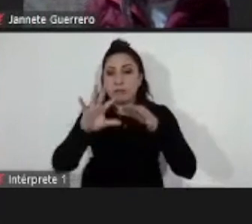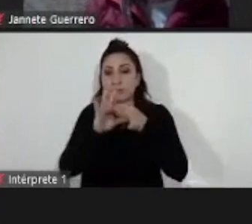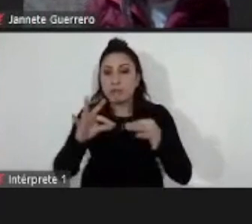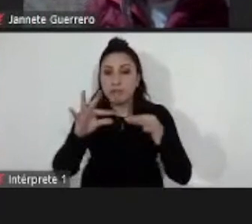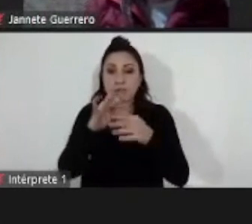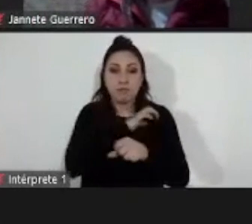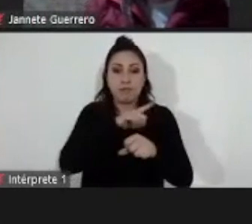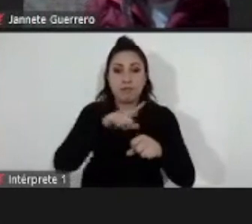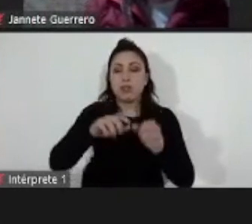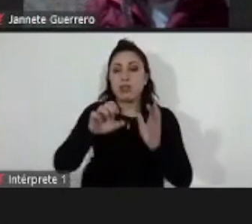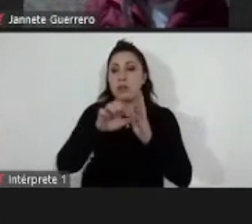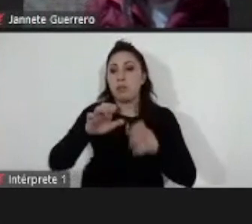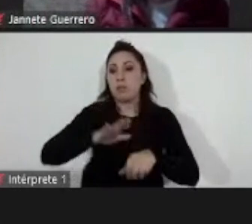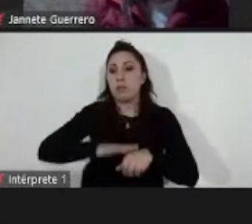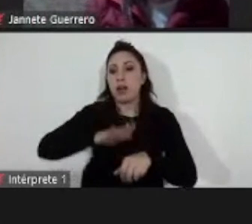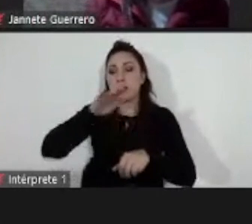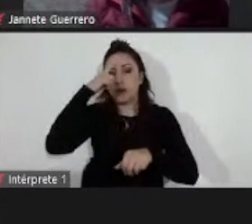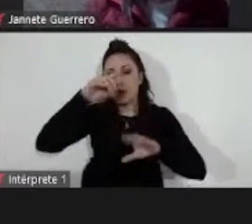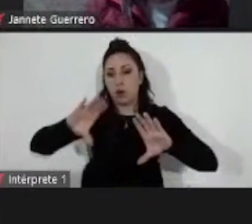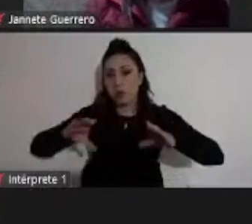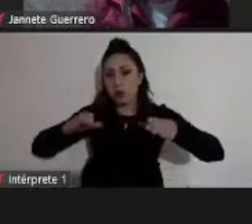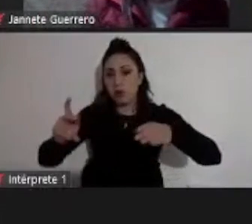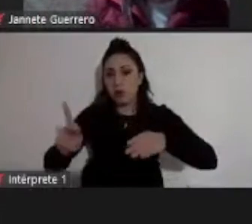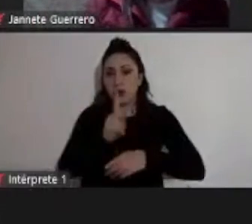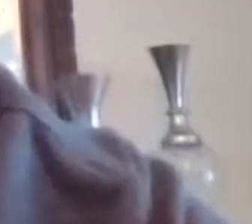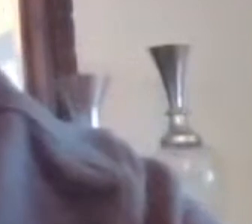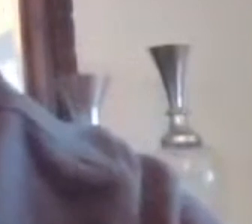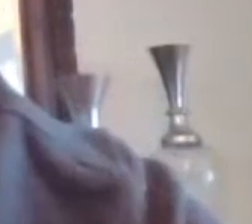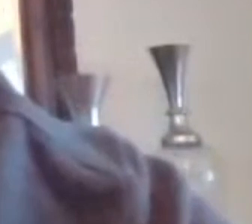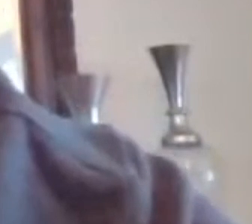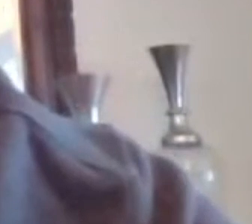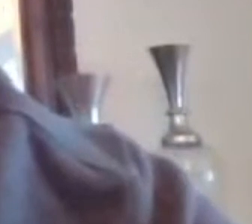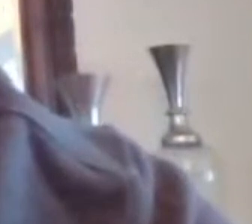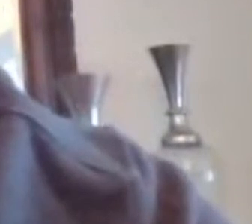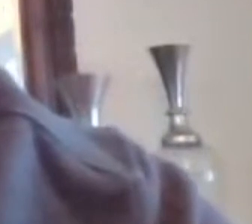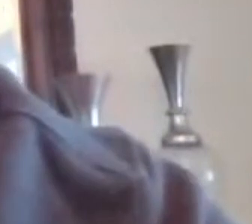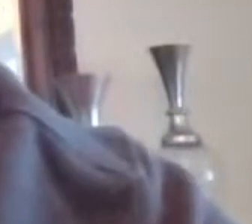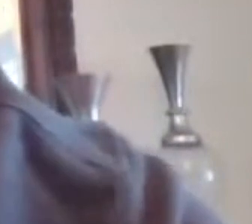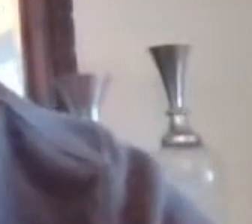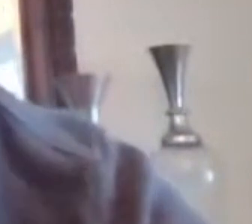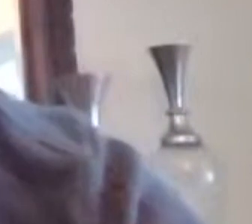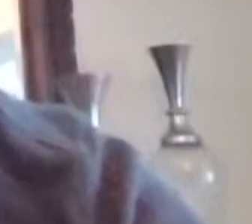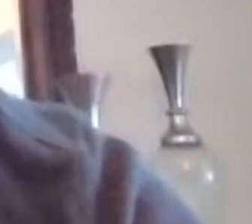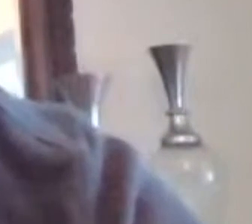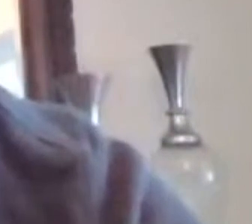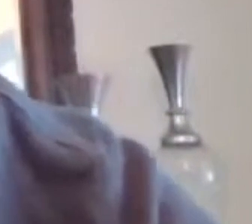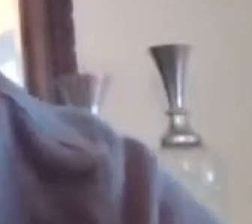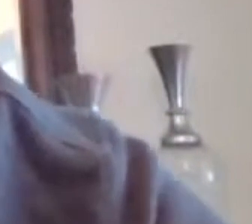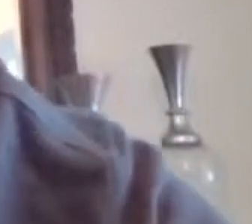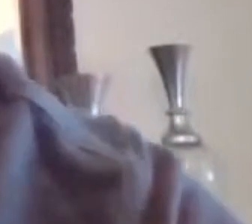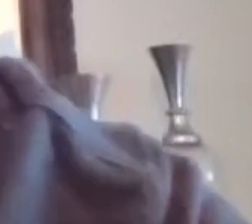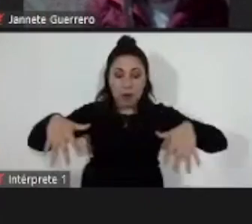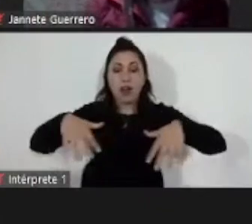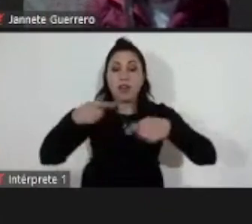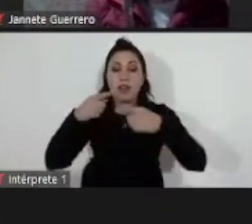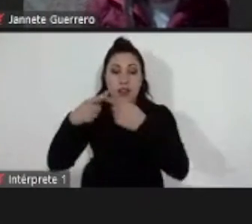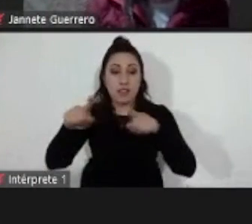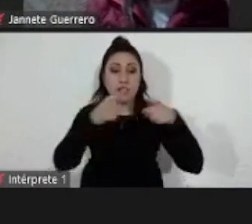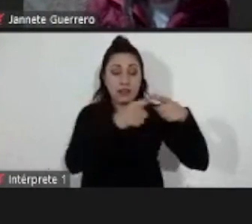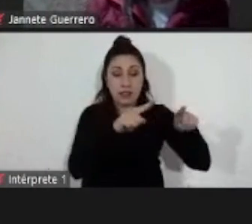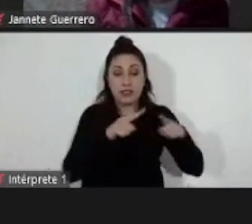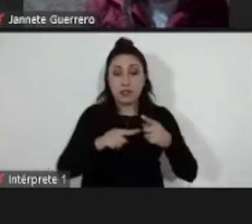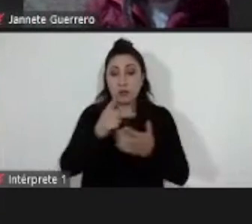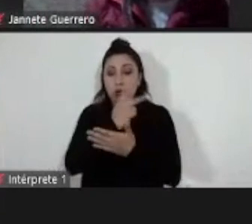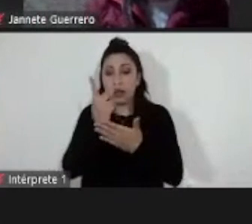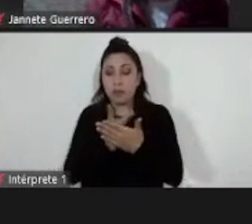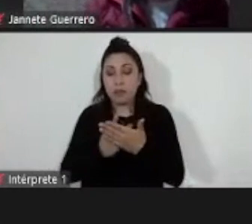planeación. Solicitaron además dos nuevas reuniones a fin de que el Instituto de Planeación aporte mayor información sobre los anteproyectos del Plan